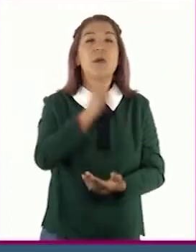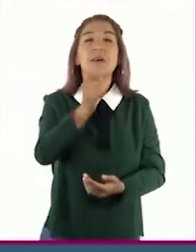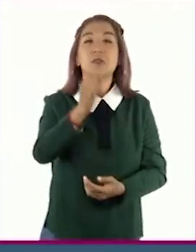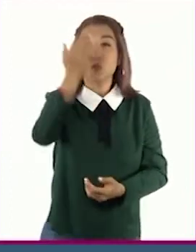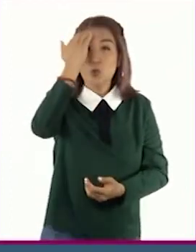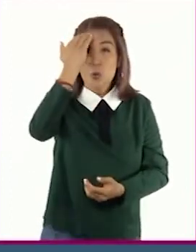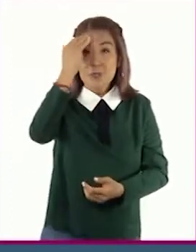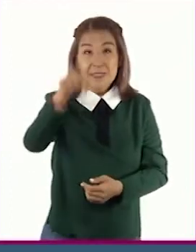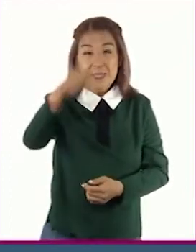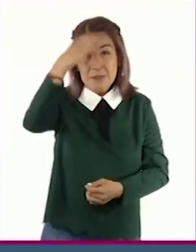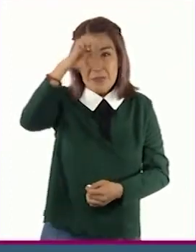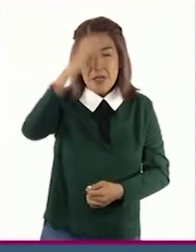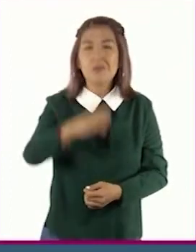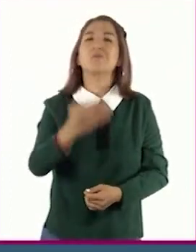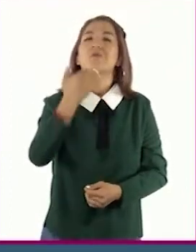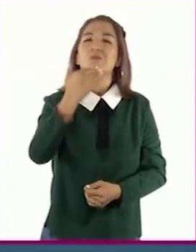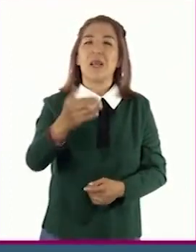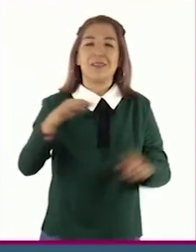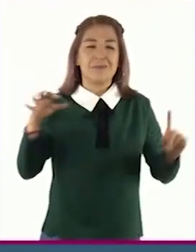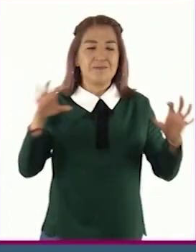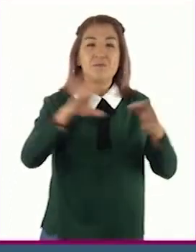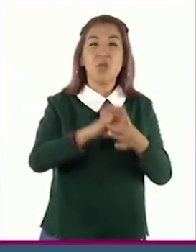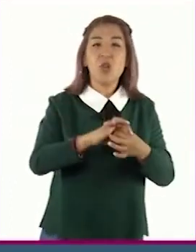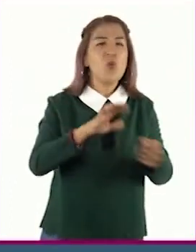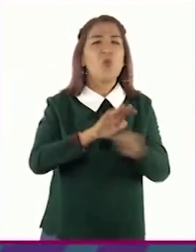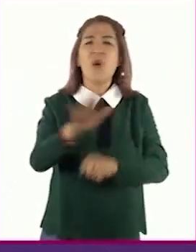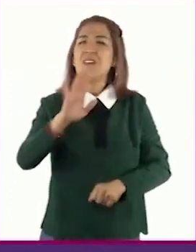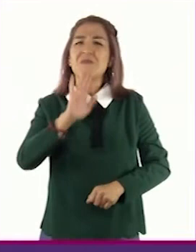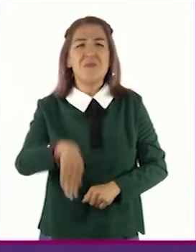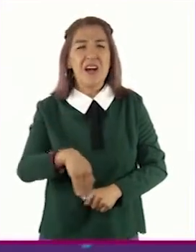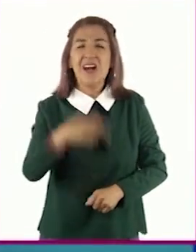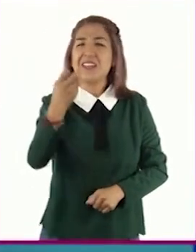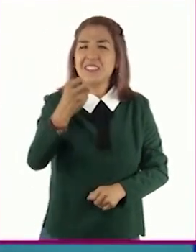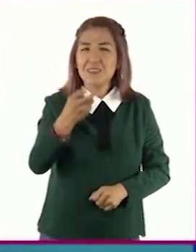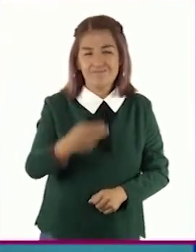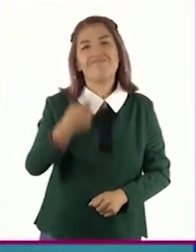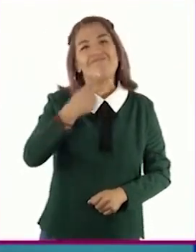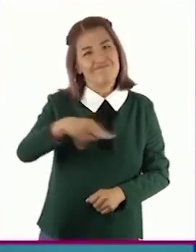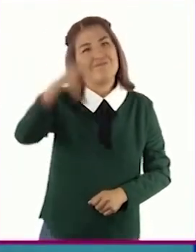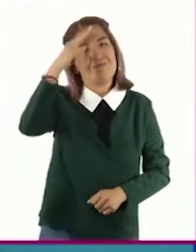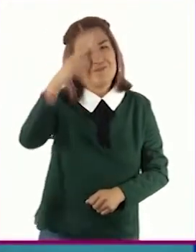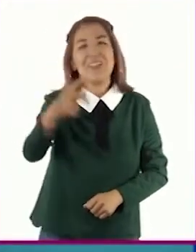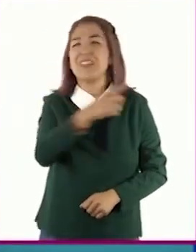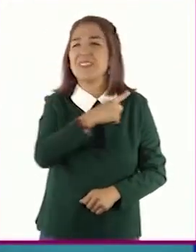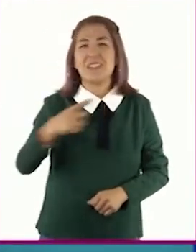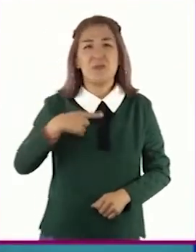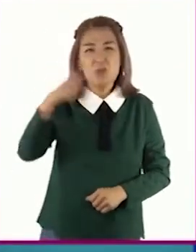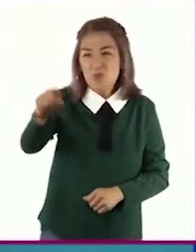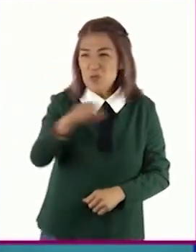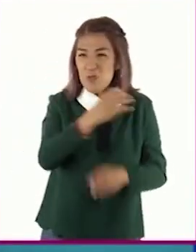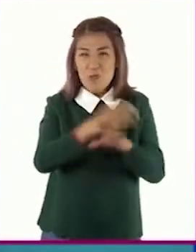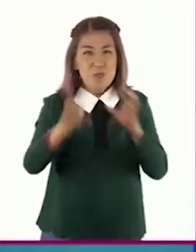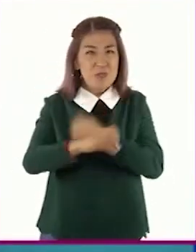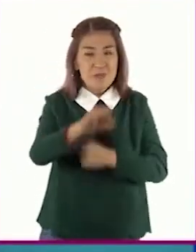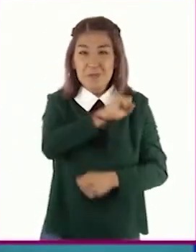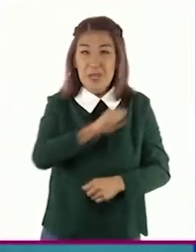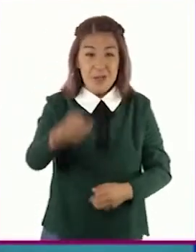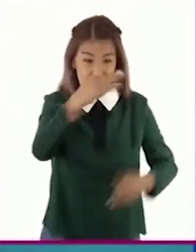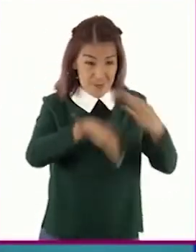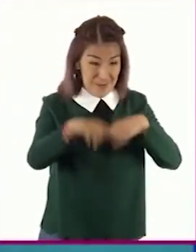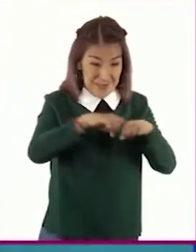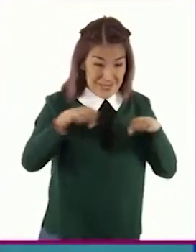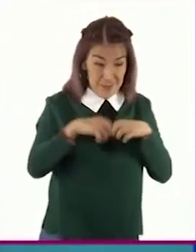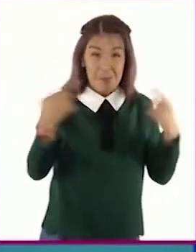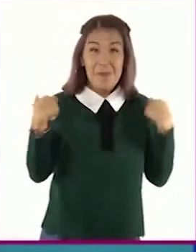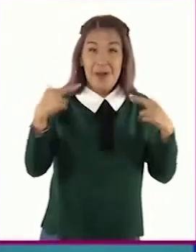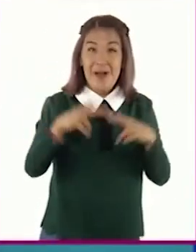conocimiento. Solo hay un mal, la ignorancia. Para echar abajo tu fechoría a todos los agentes